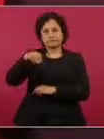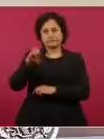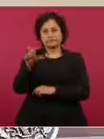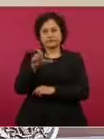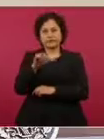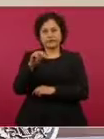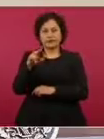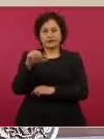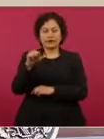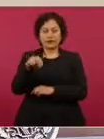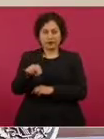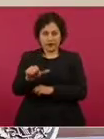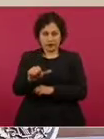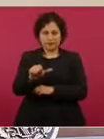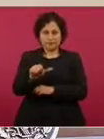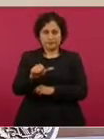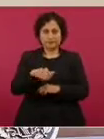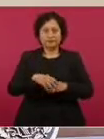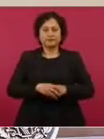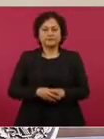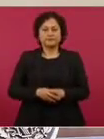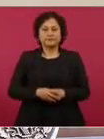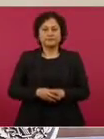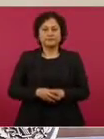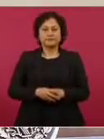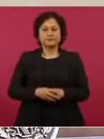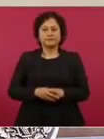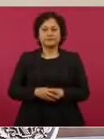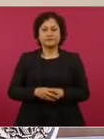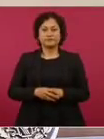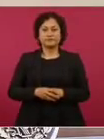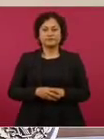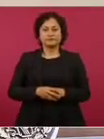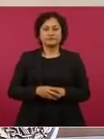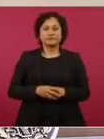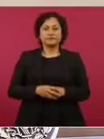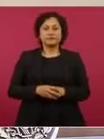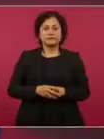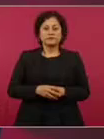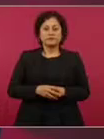emblema de Mexicana de Aviación. Ya